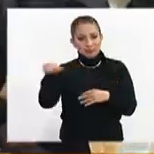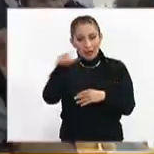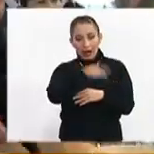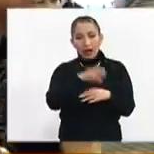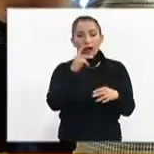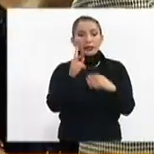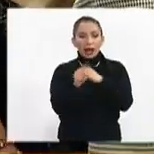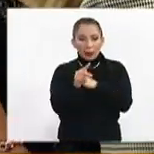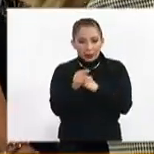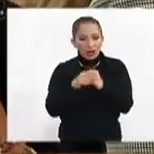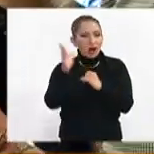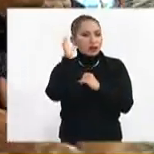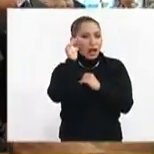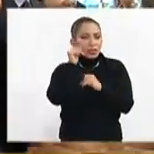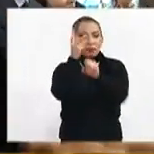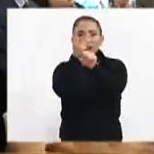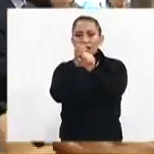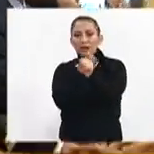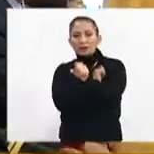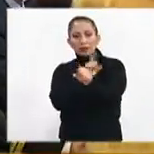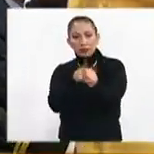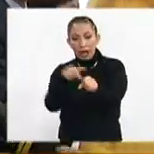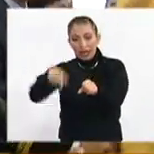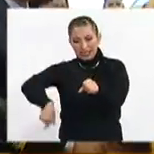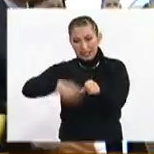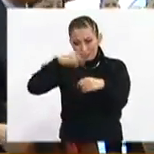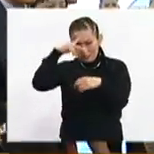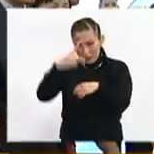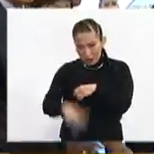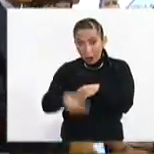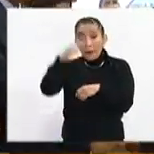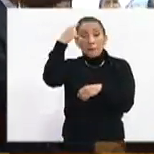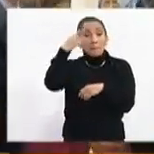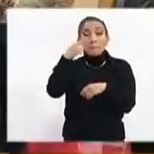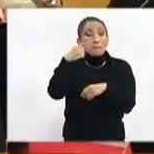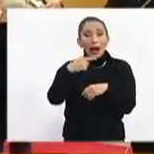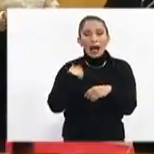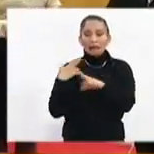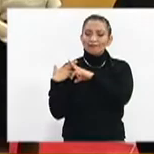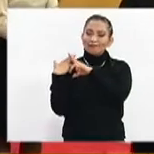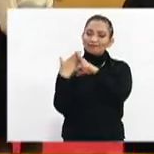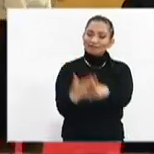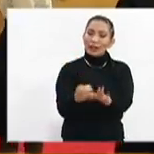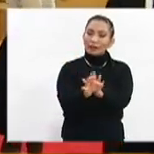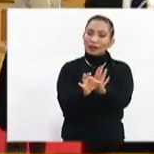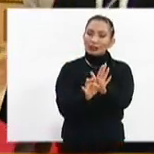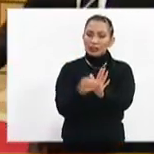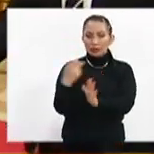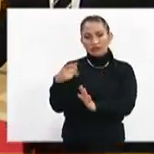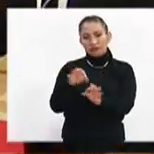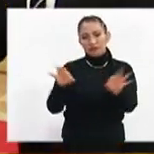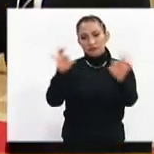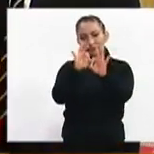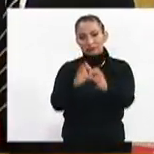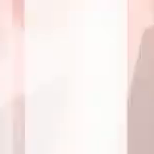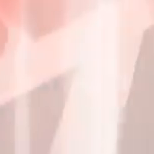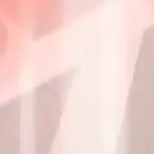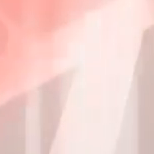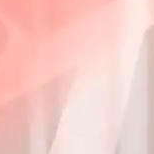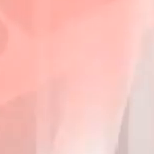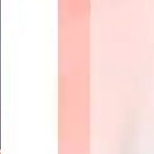a medios de comunicación e invitados especiales que radican en México para celebrar esta fecha tan importante.